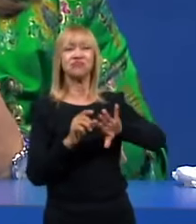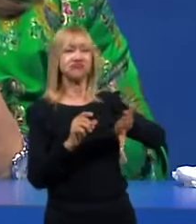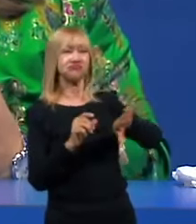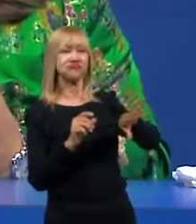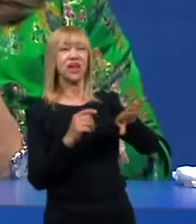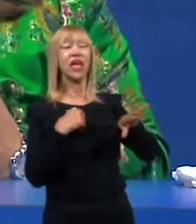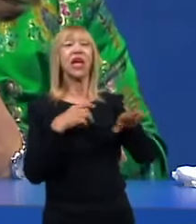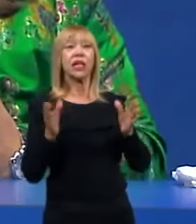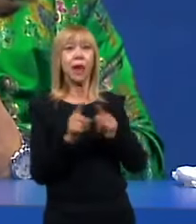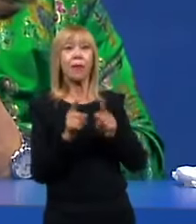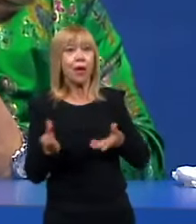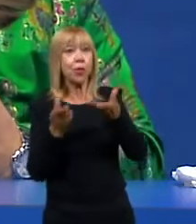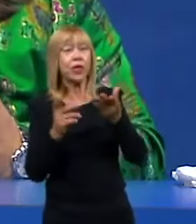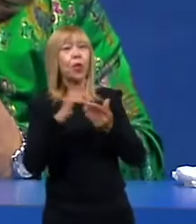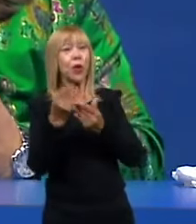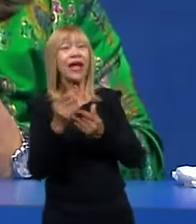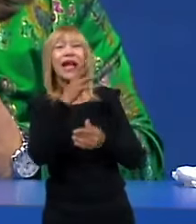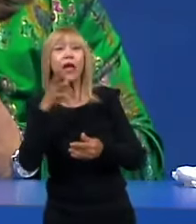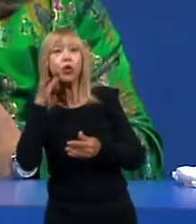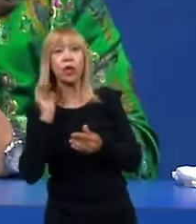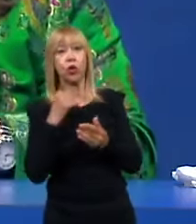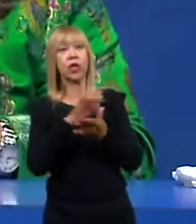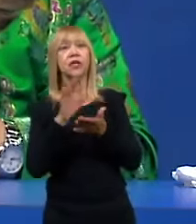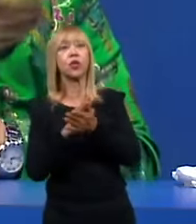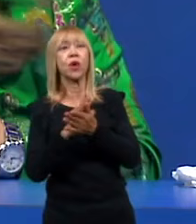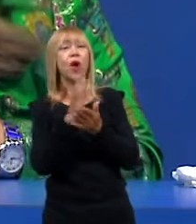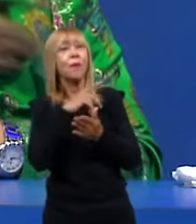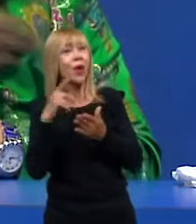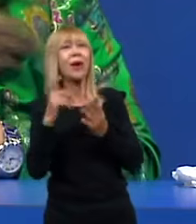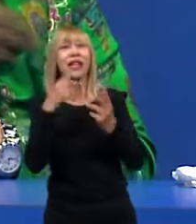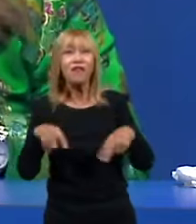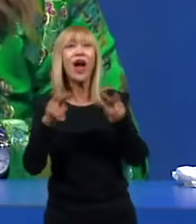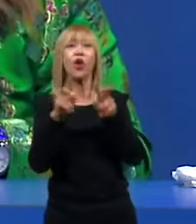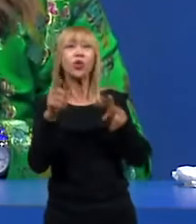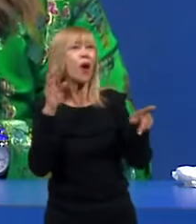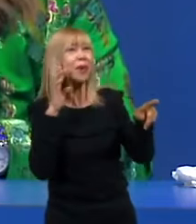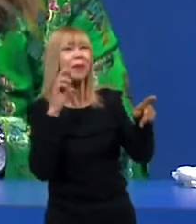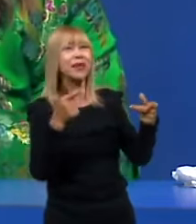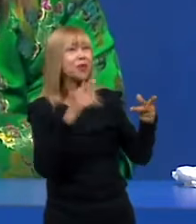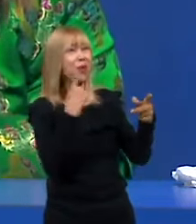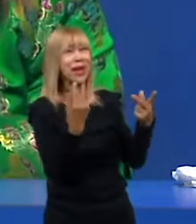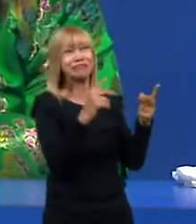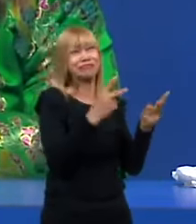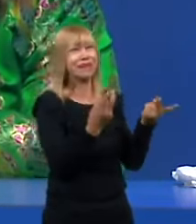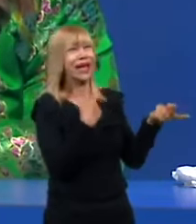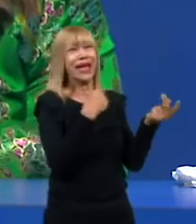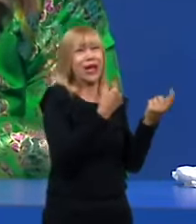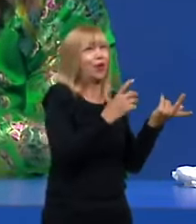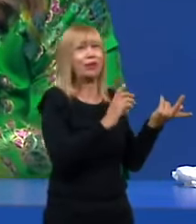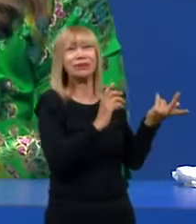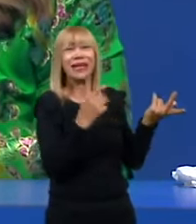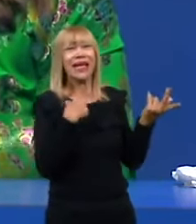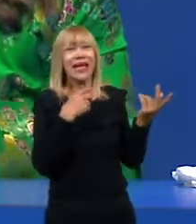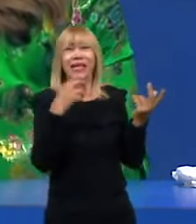relegada. Impulsar nuevamente los programas de agricultura en nuestras escuelas y los programas de valores. Tú hablabas ahorita de perspectiva. Yo creo que tenemos que hablar de valores,